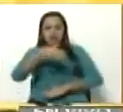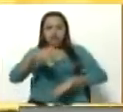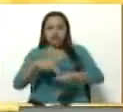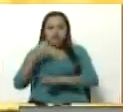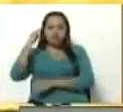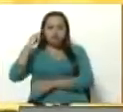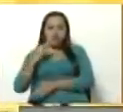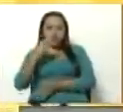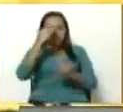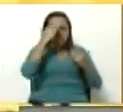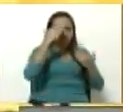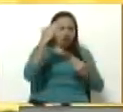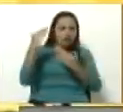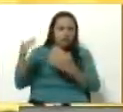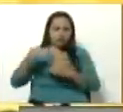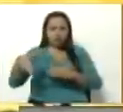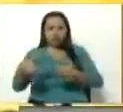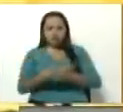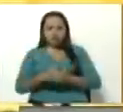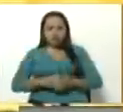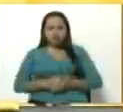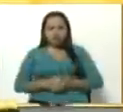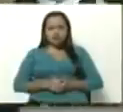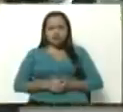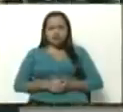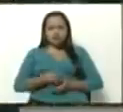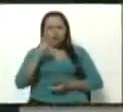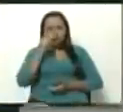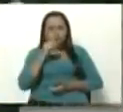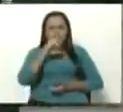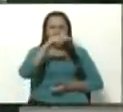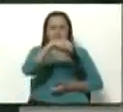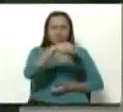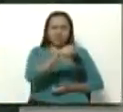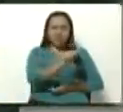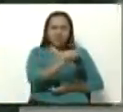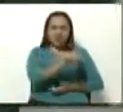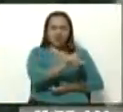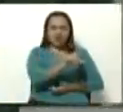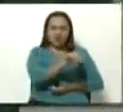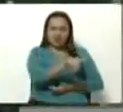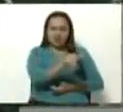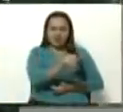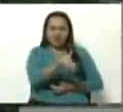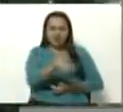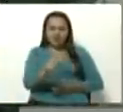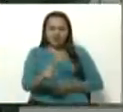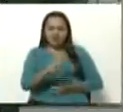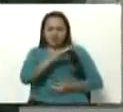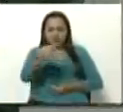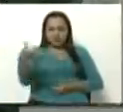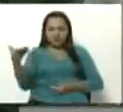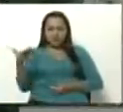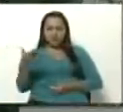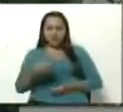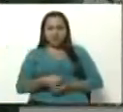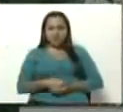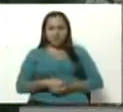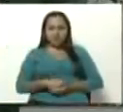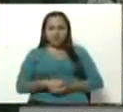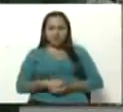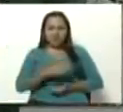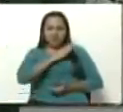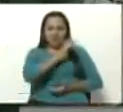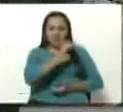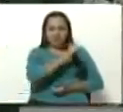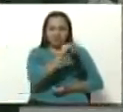Bolivariana. Compañero Nayale Loquibe Belmonte, general de división, jefe de la SODI